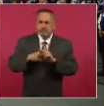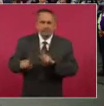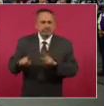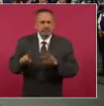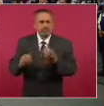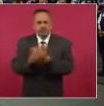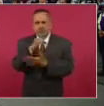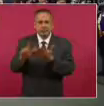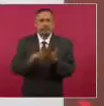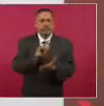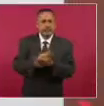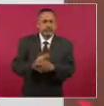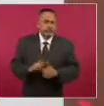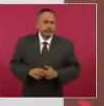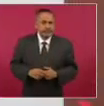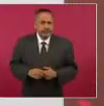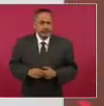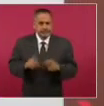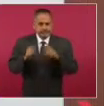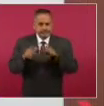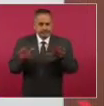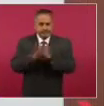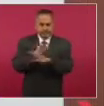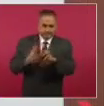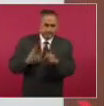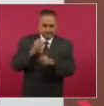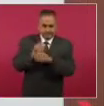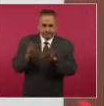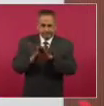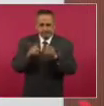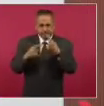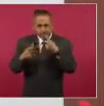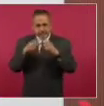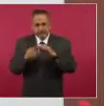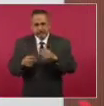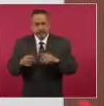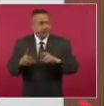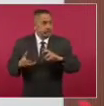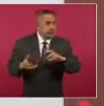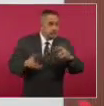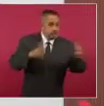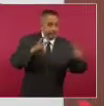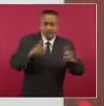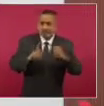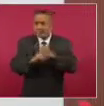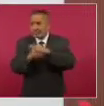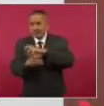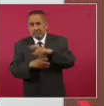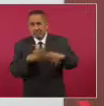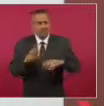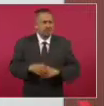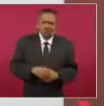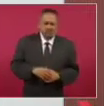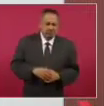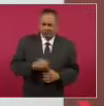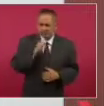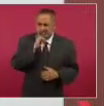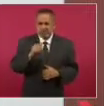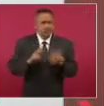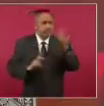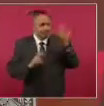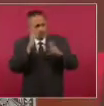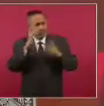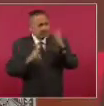vigor. Estos cambios, lejos de traer caos y una avalancha de